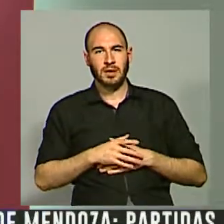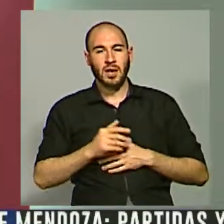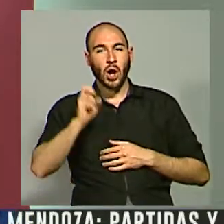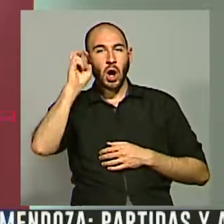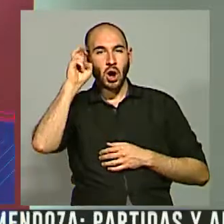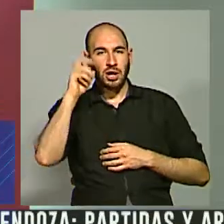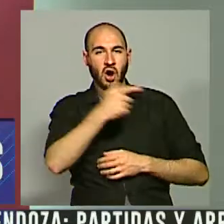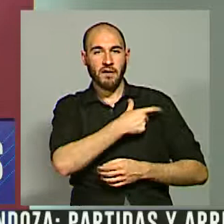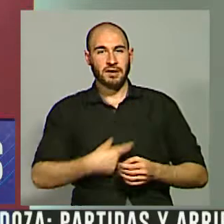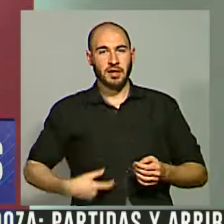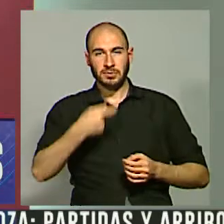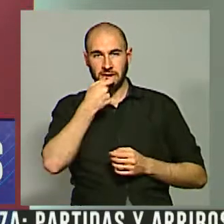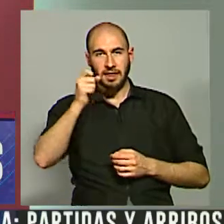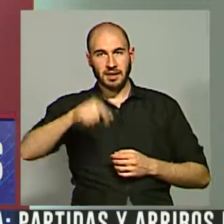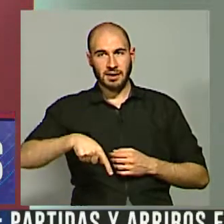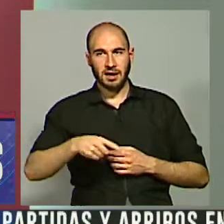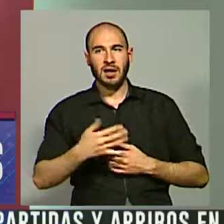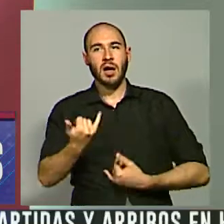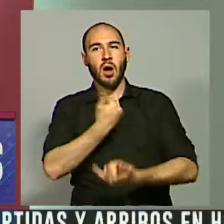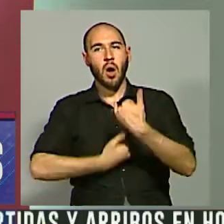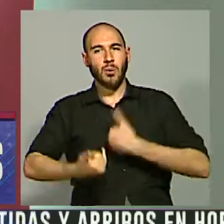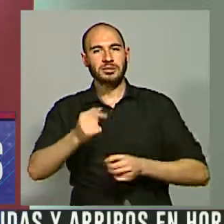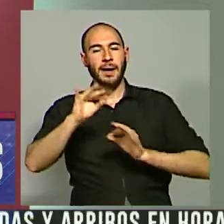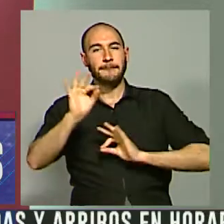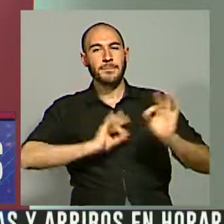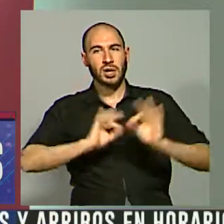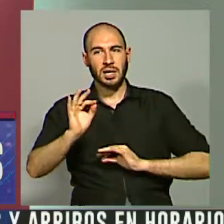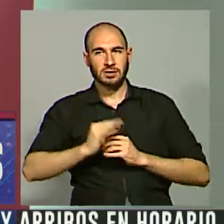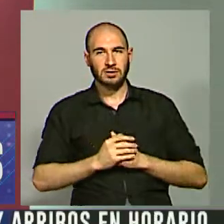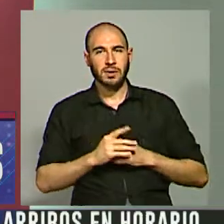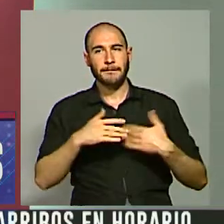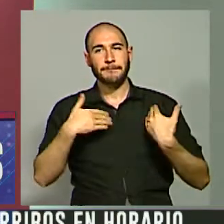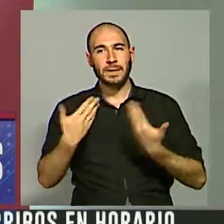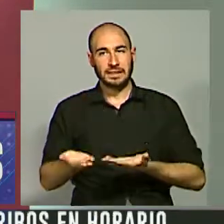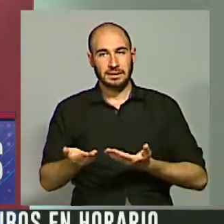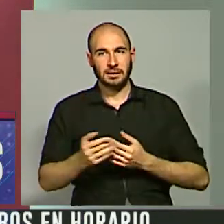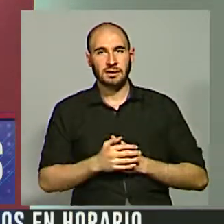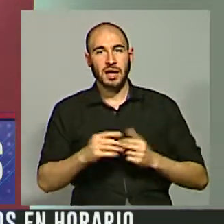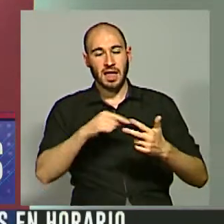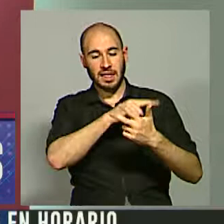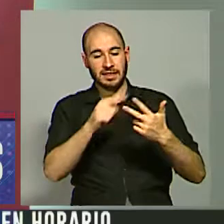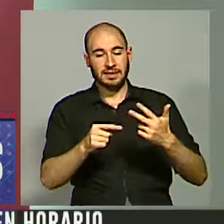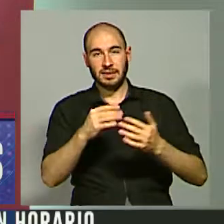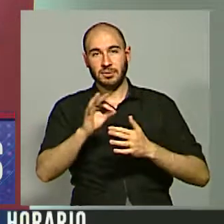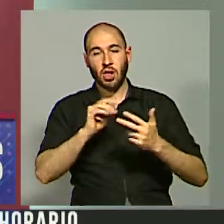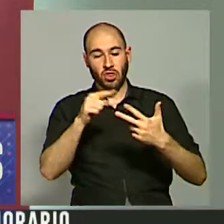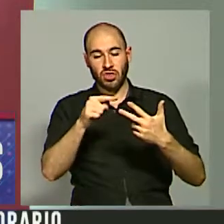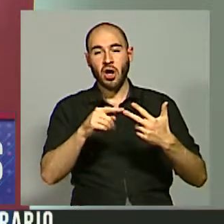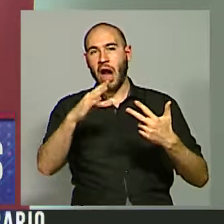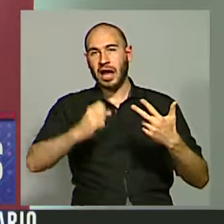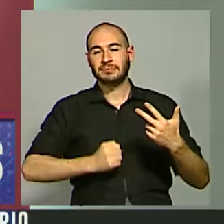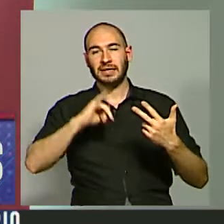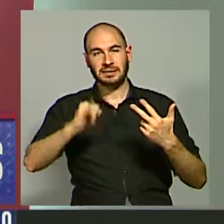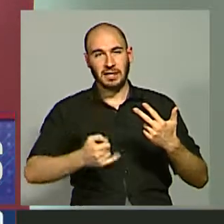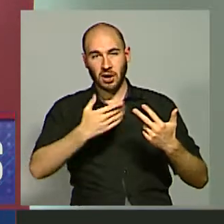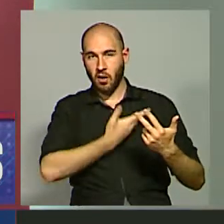Alfredo Cornejo, el gobernador de la provincia de Mendoza, que hacía alusiones a los proyectos que se presentó, de los tres proyectos que presentó, dos que fueron aceptados por el